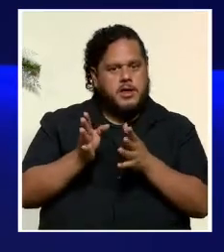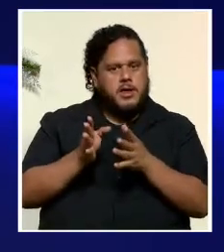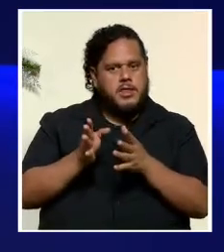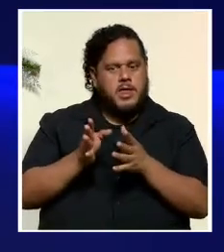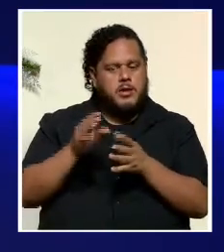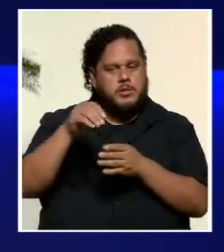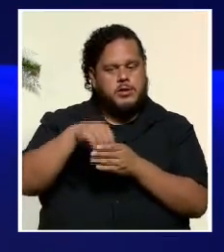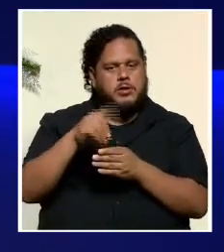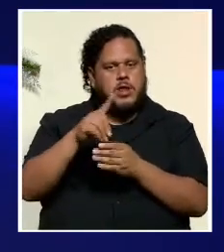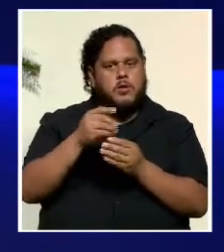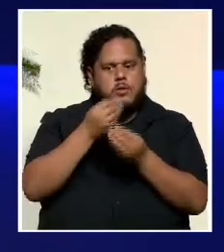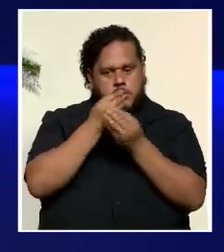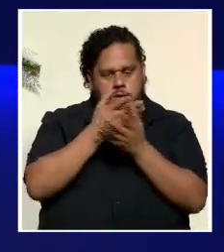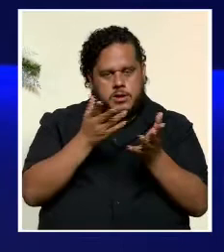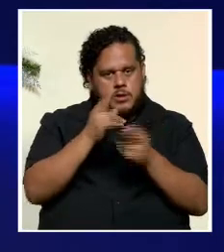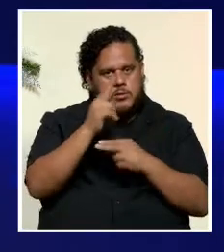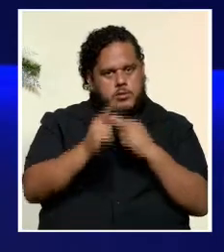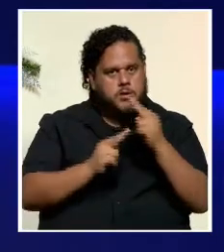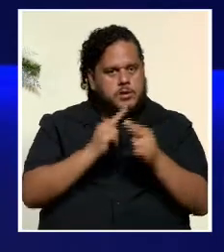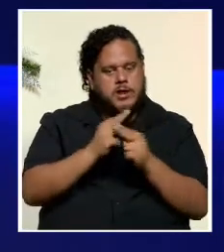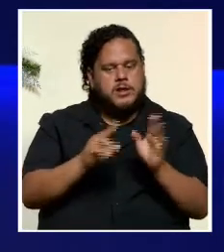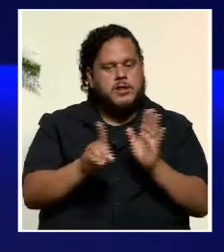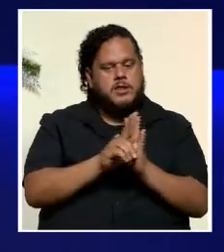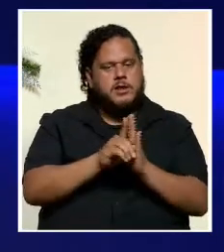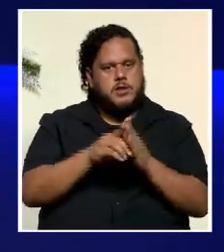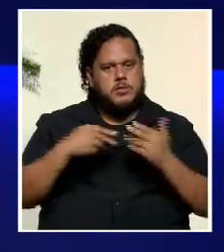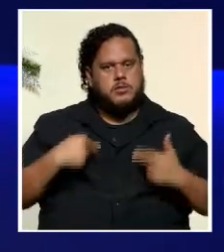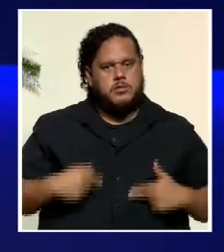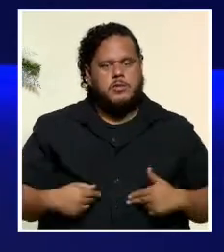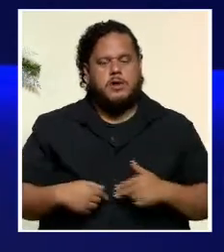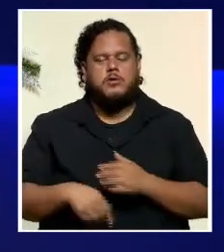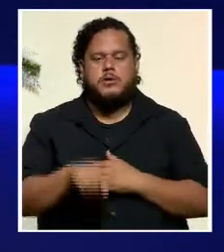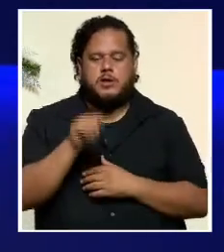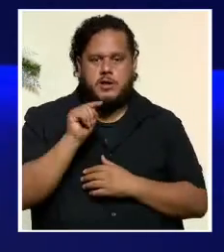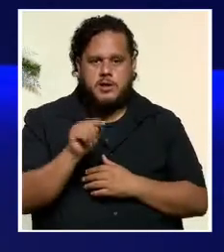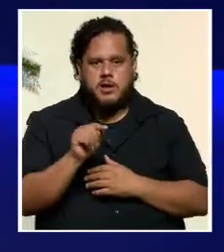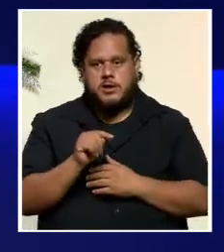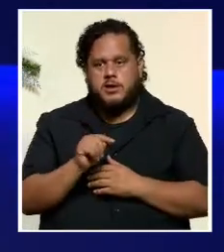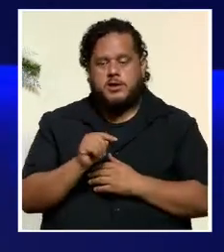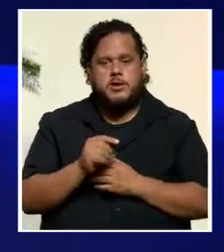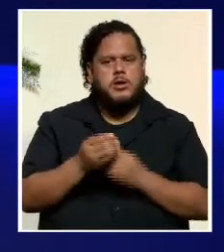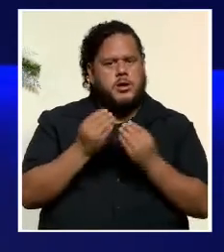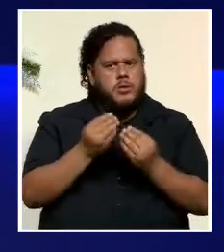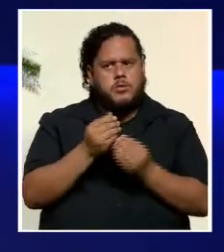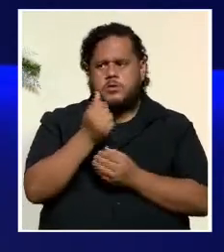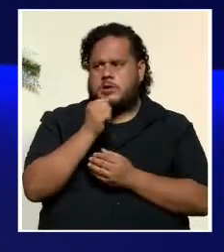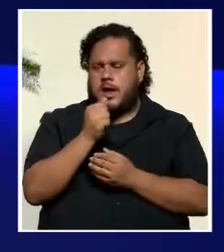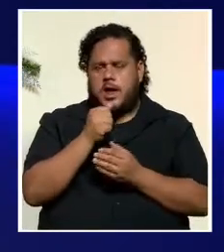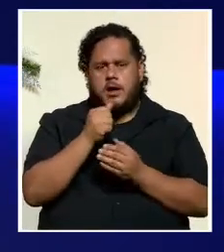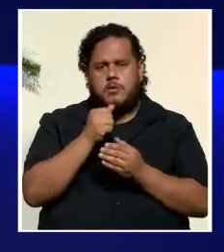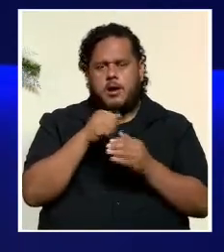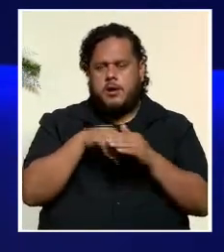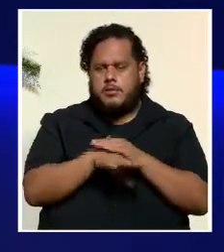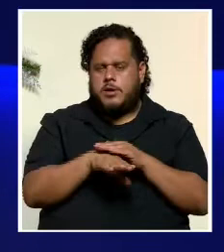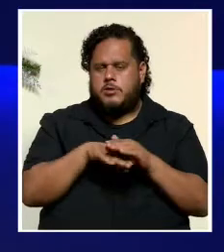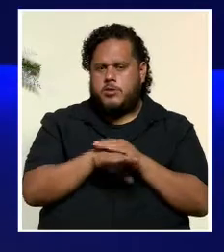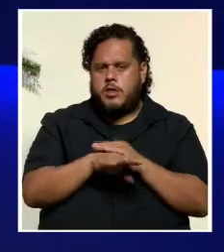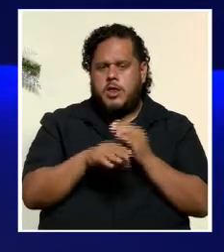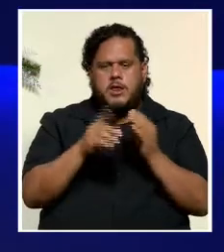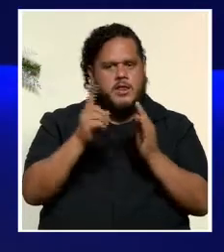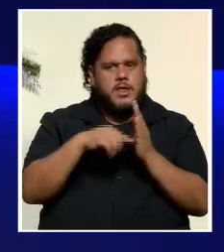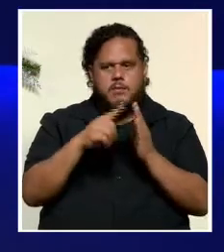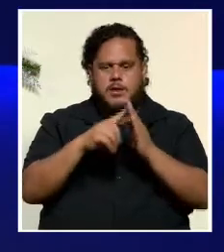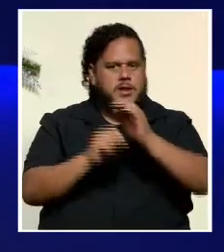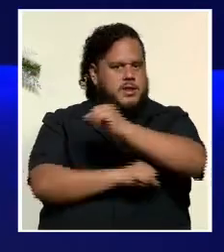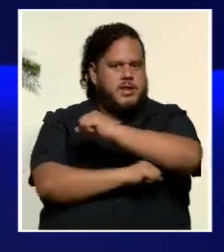una Declaración Universal de Derechos Humanos. Desde allí, mucha agua pasó debajo de miles de puentes